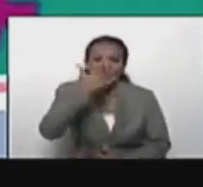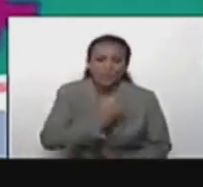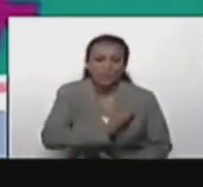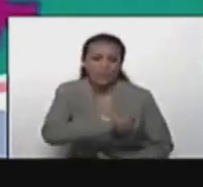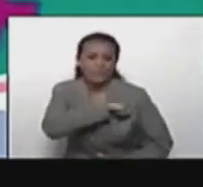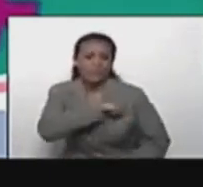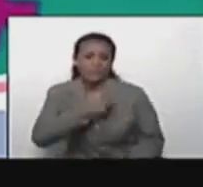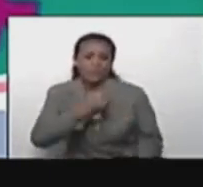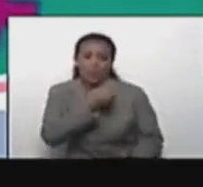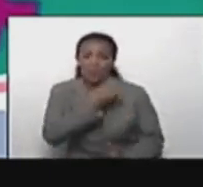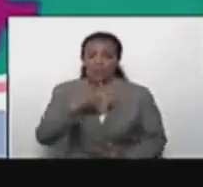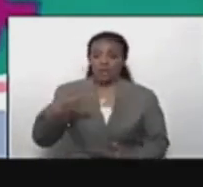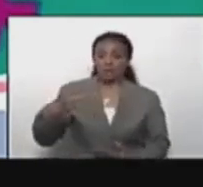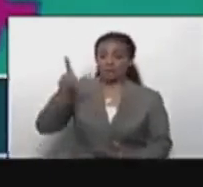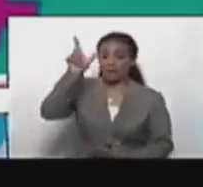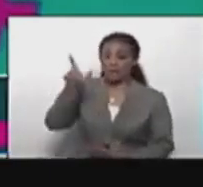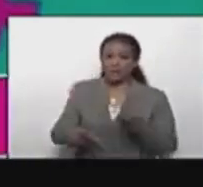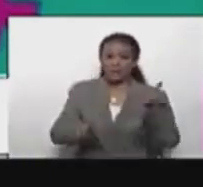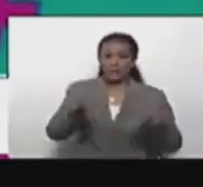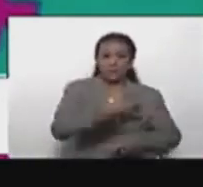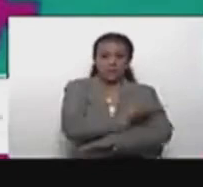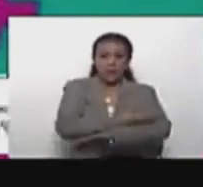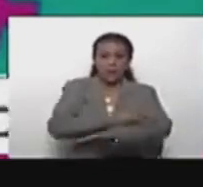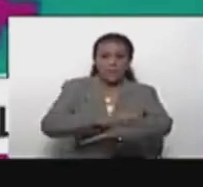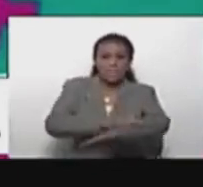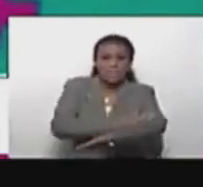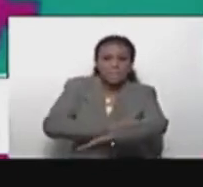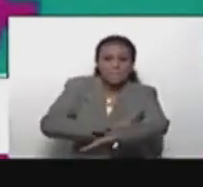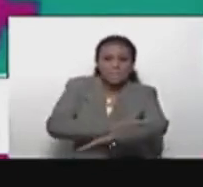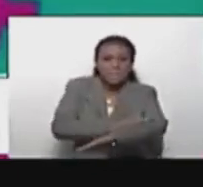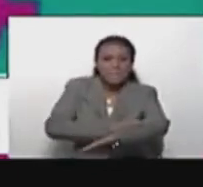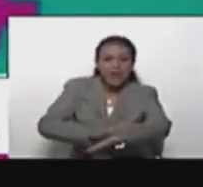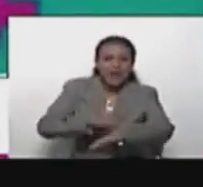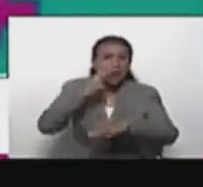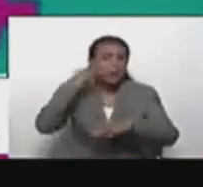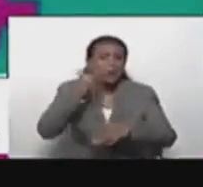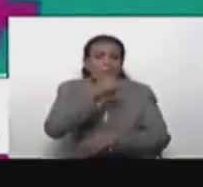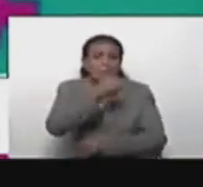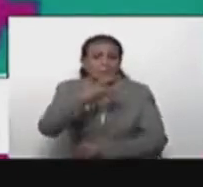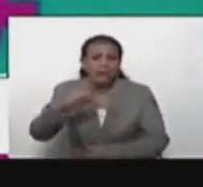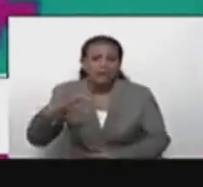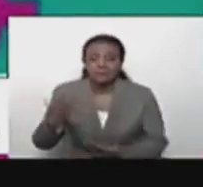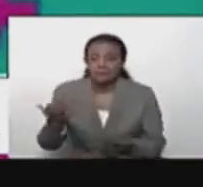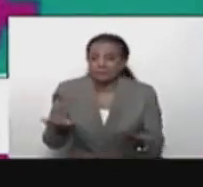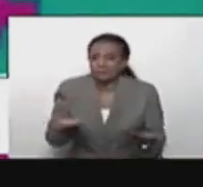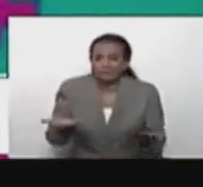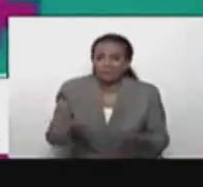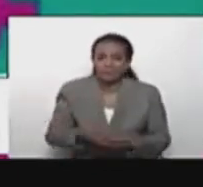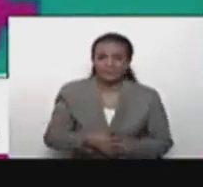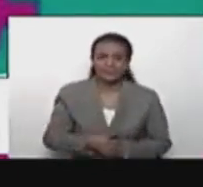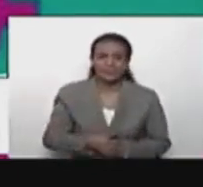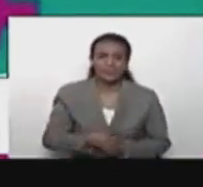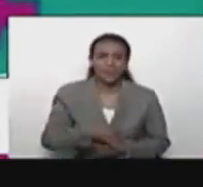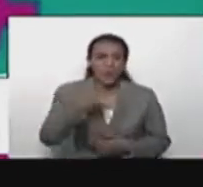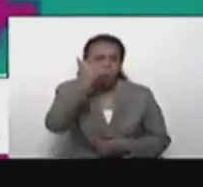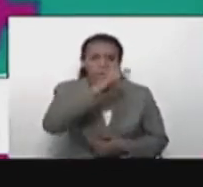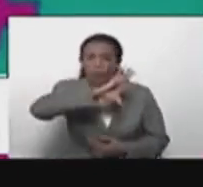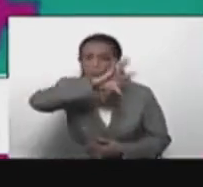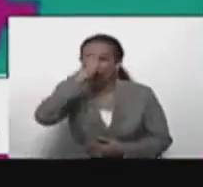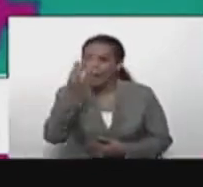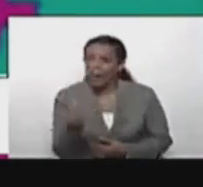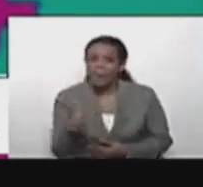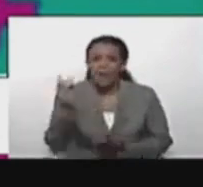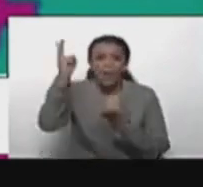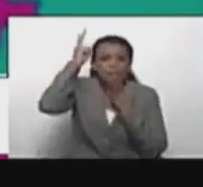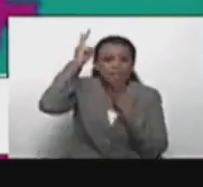de la raza blanca, contra el resto, los mestizos, los afro, los